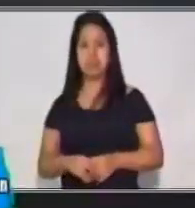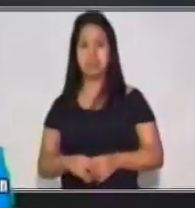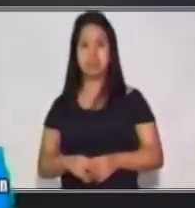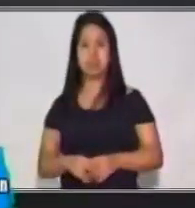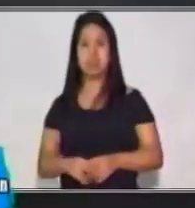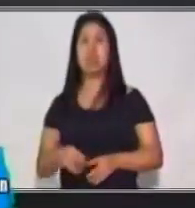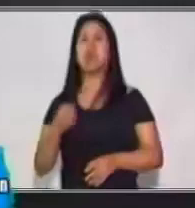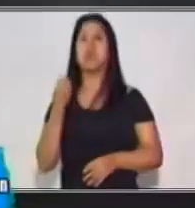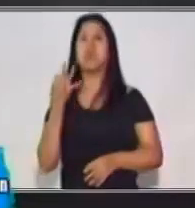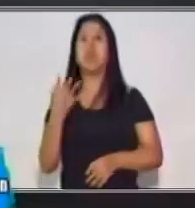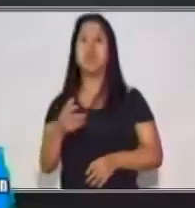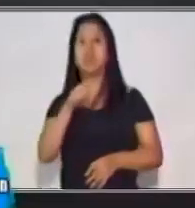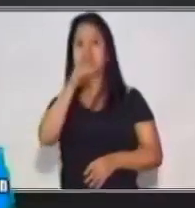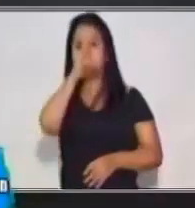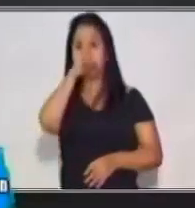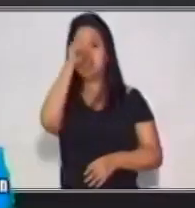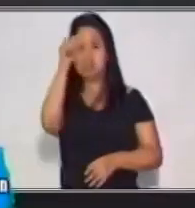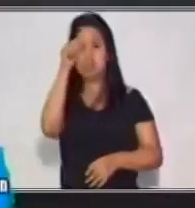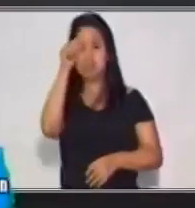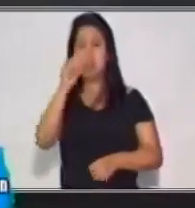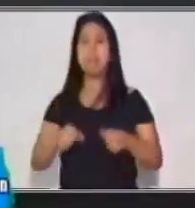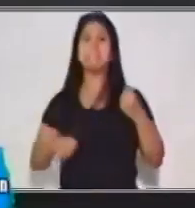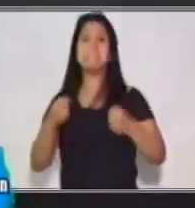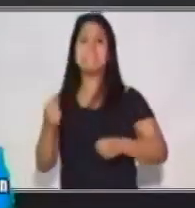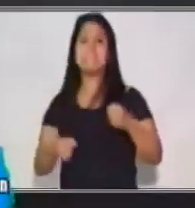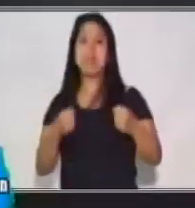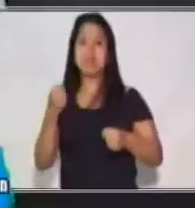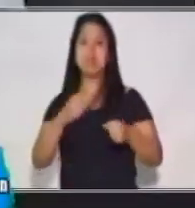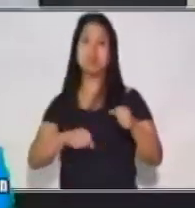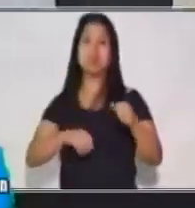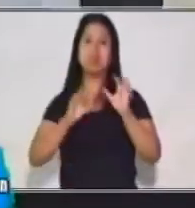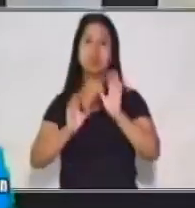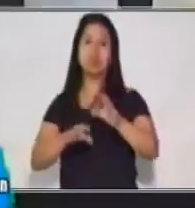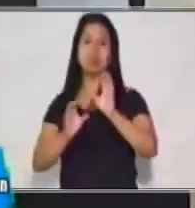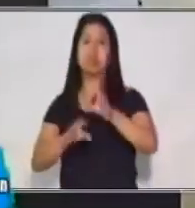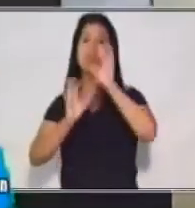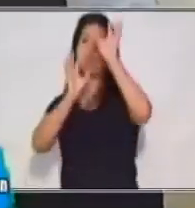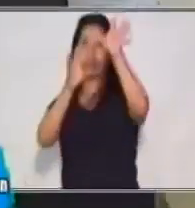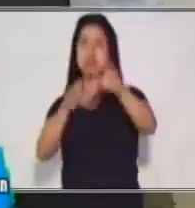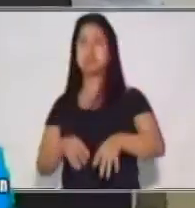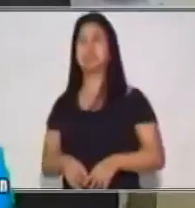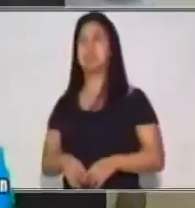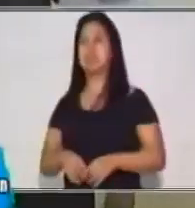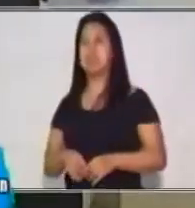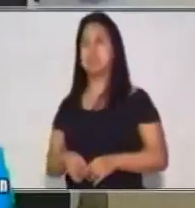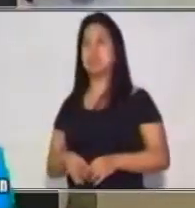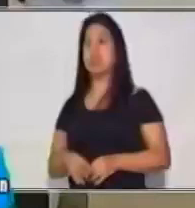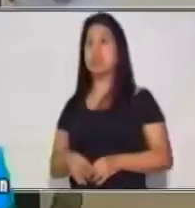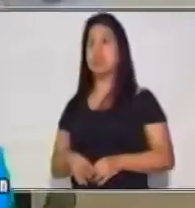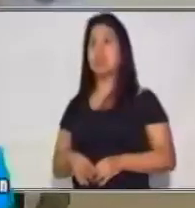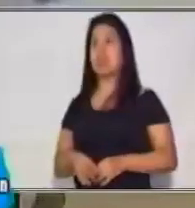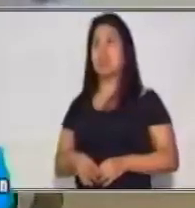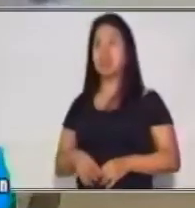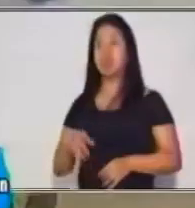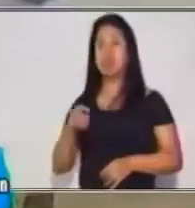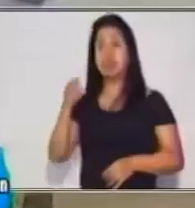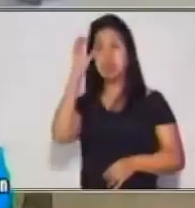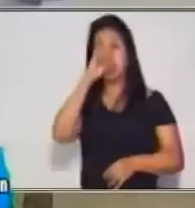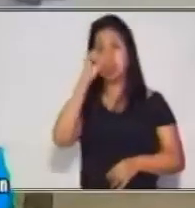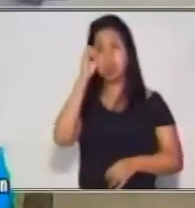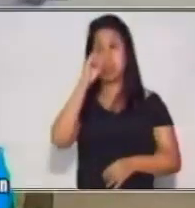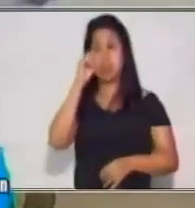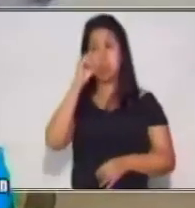antes de trabajar con problemas donde ya no tengo tabla. ¿Verdad? Muy bien. Entonces nos vamos a la pregunta